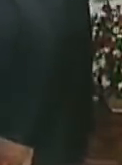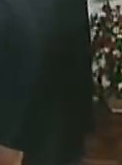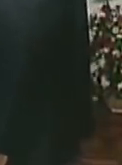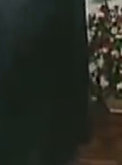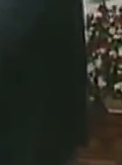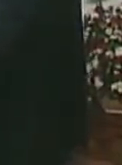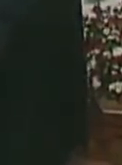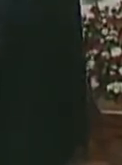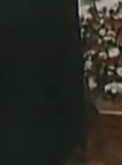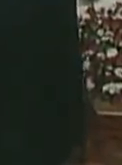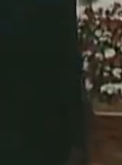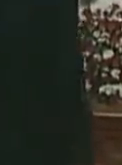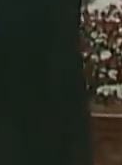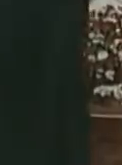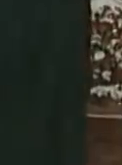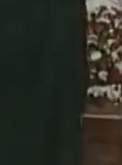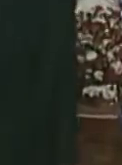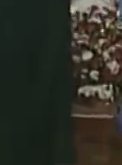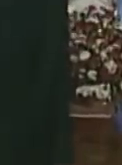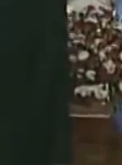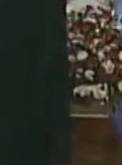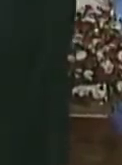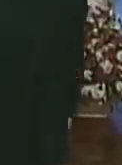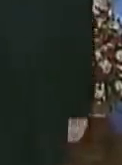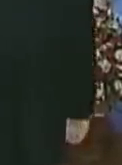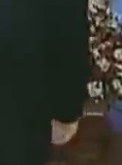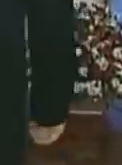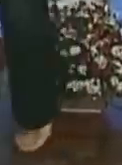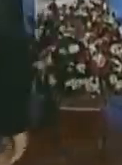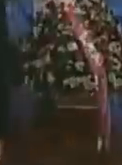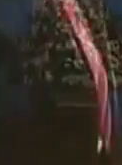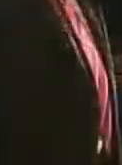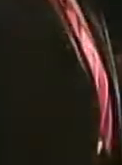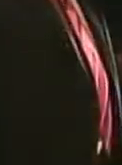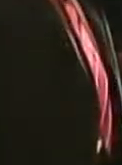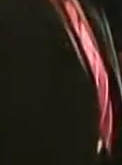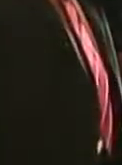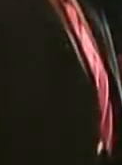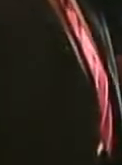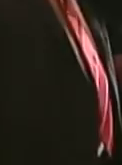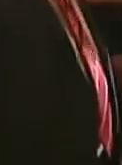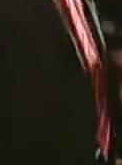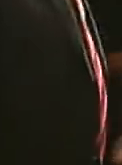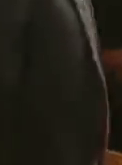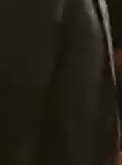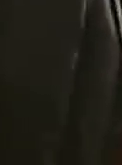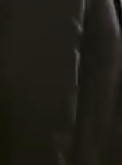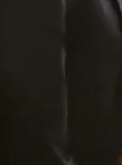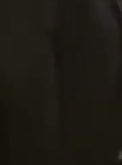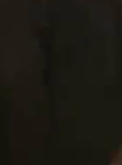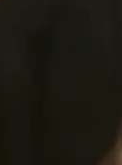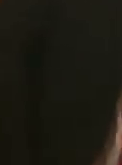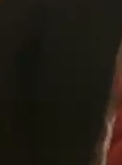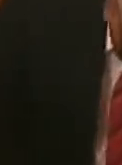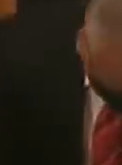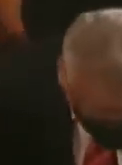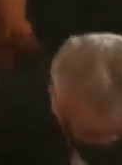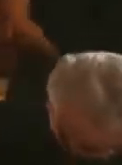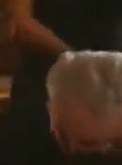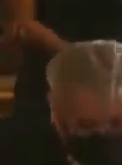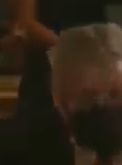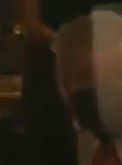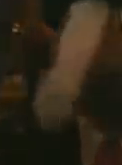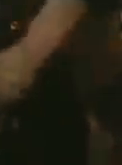televisión. Fue autor de los libros Penúltima Tarde, Los Caminos Borrados, El Reportaje y el Ensayo, entre otros